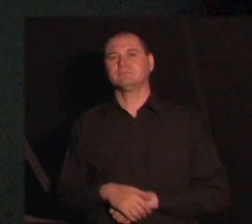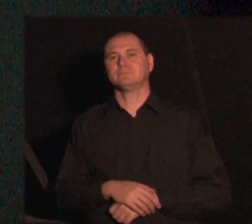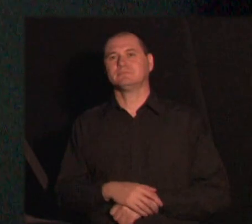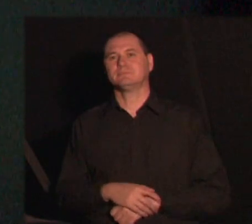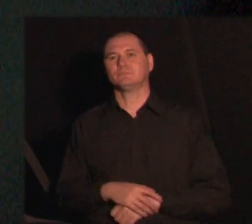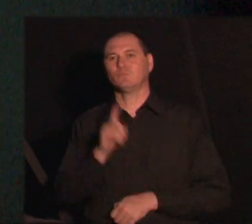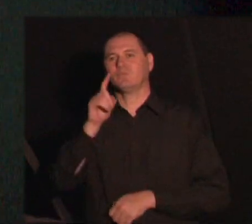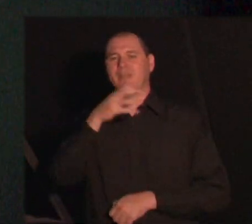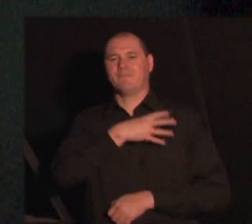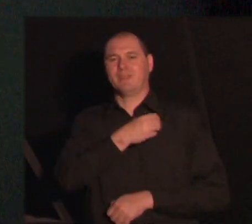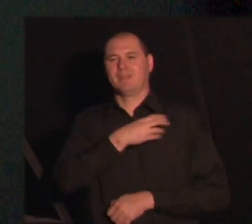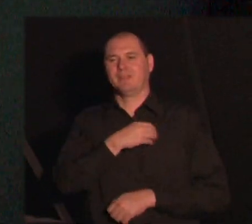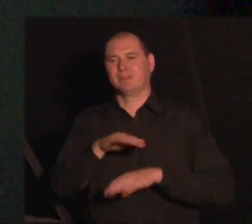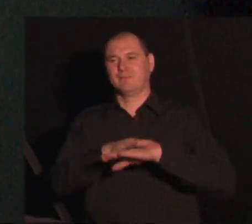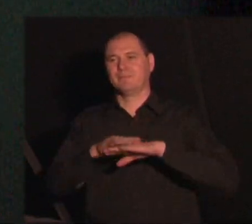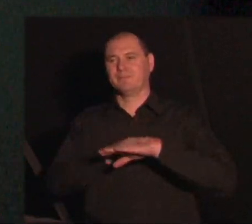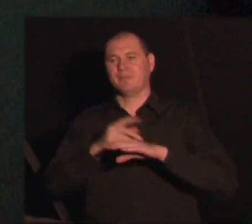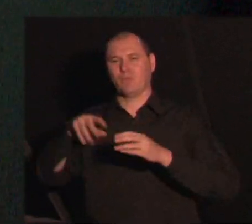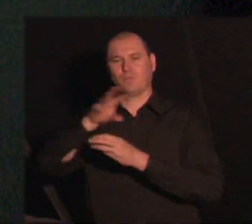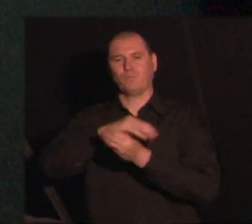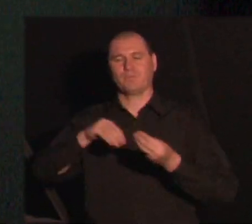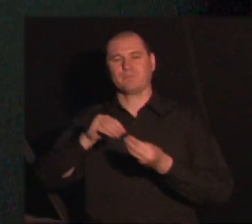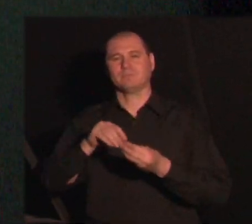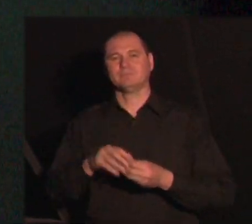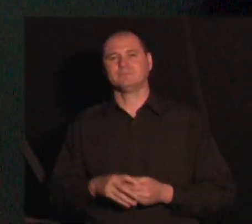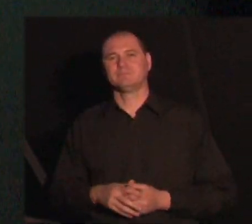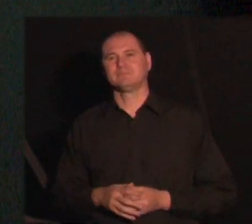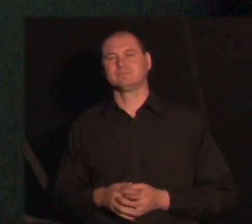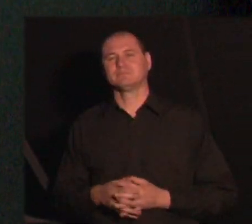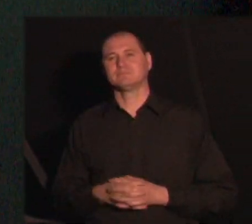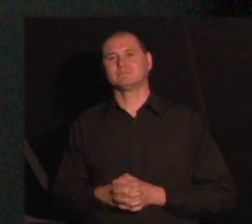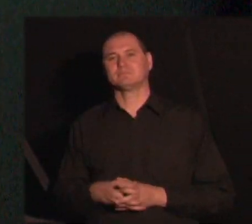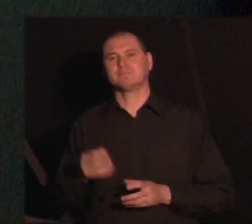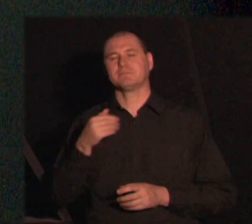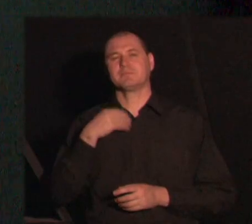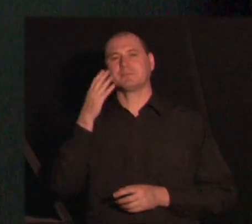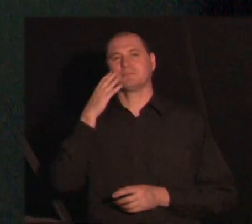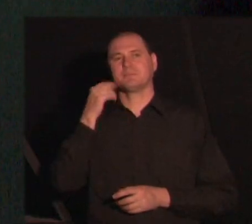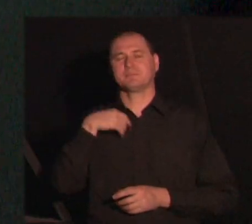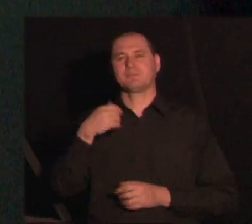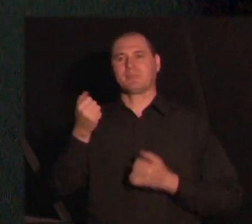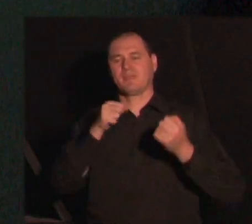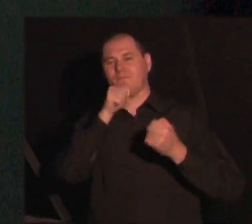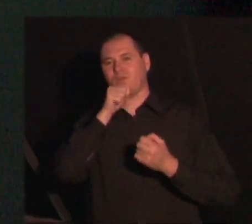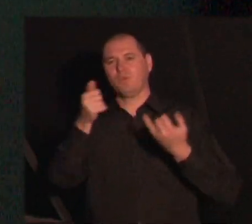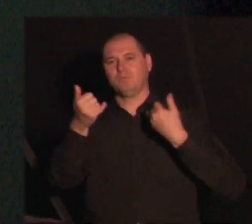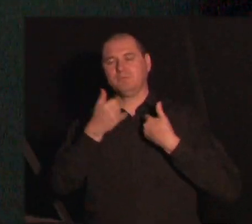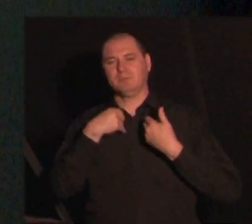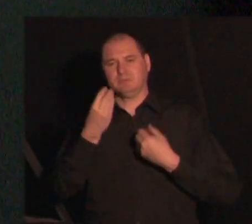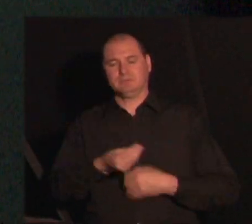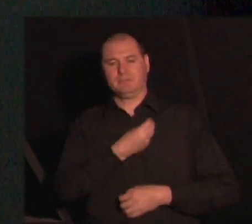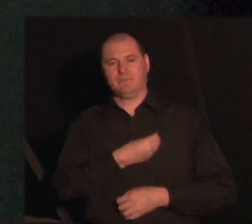En la comunidad. Entonces, es hasta allá, mi mamá, bueno, mi abuelo, estaba mi abuelo todavía,